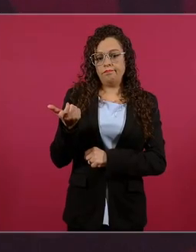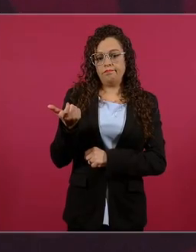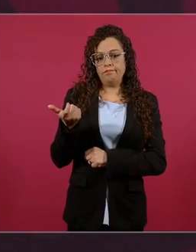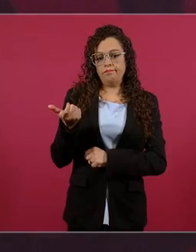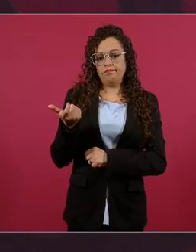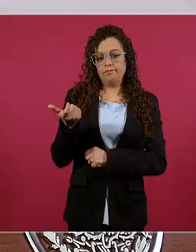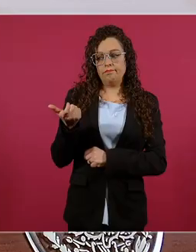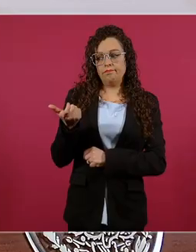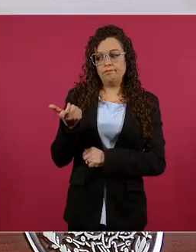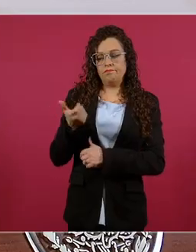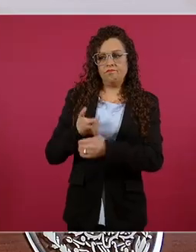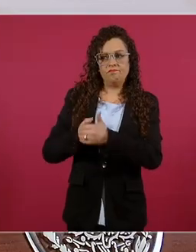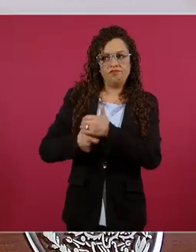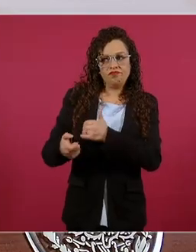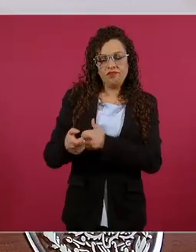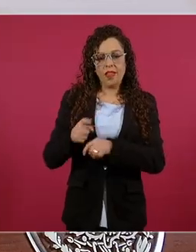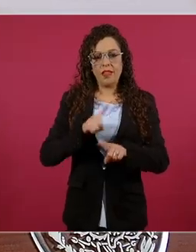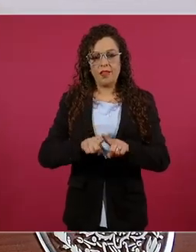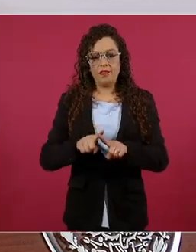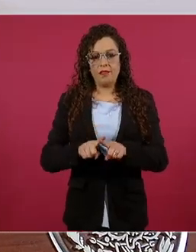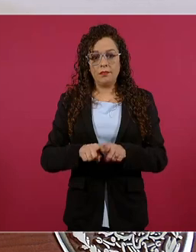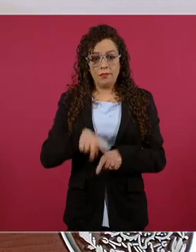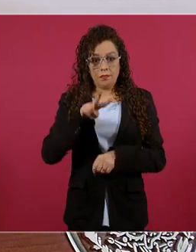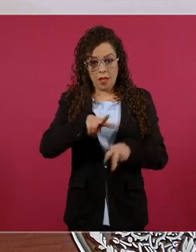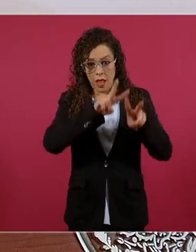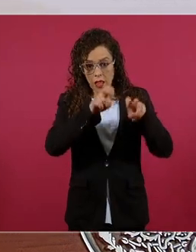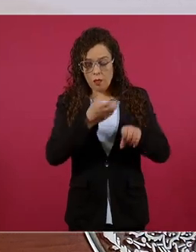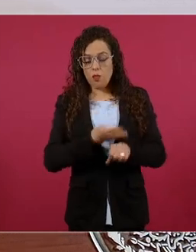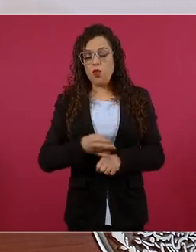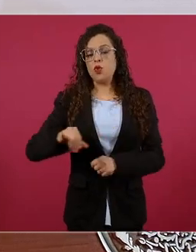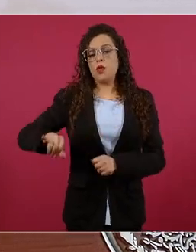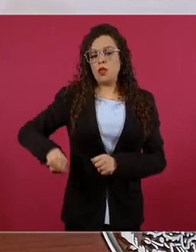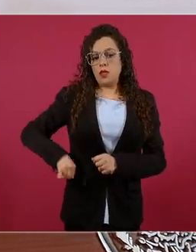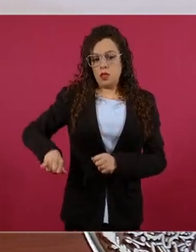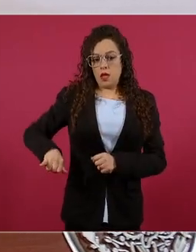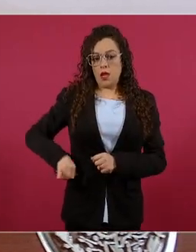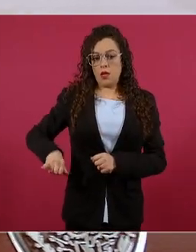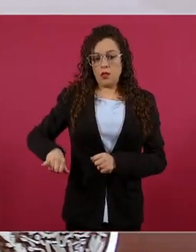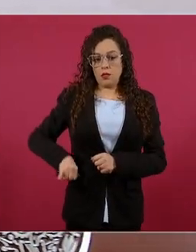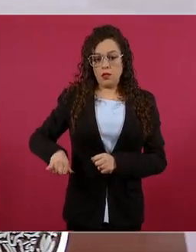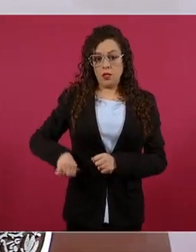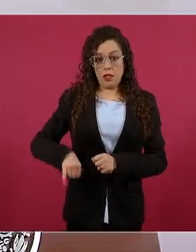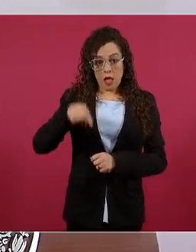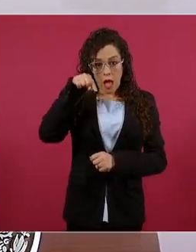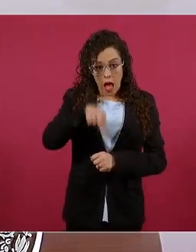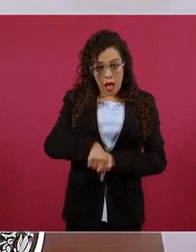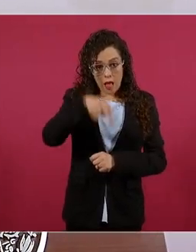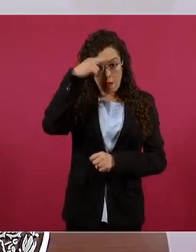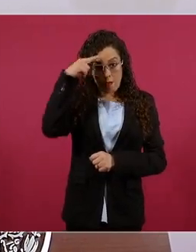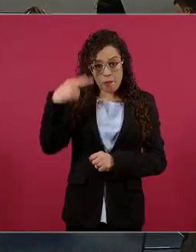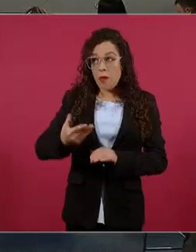Entonces, está interesante el tema. Eso no se había visto en el país.